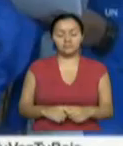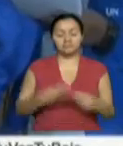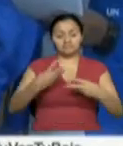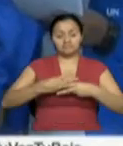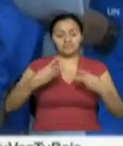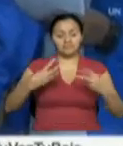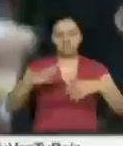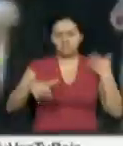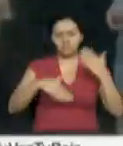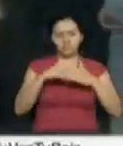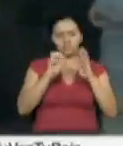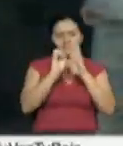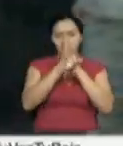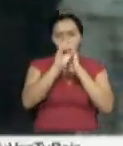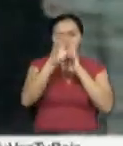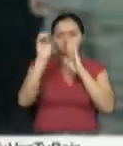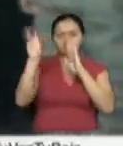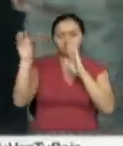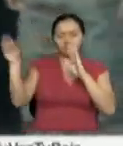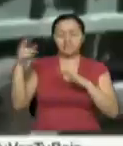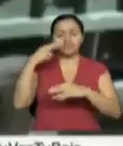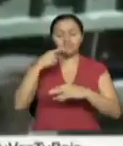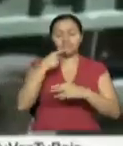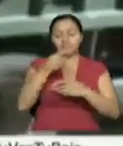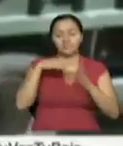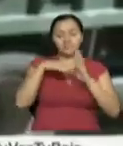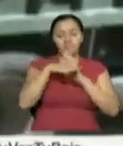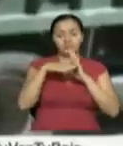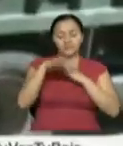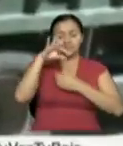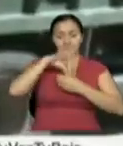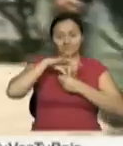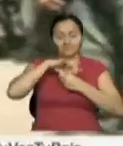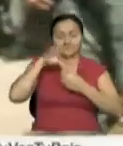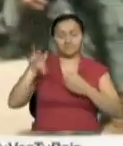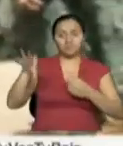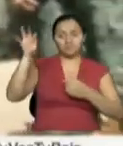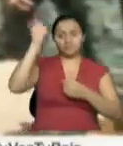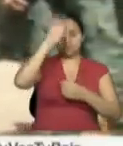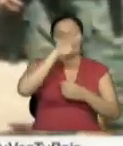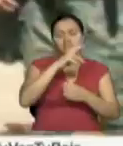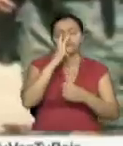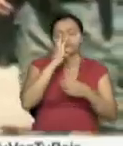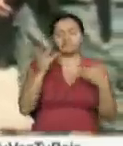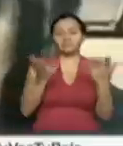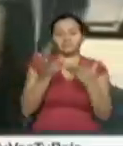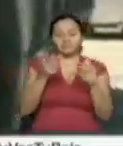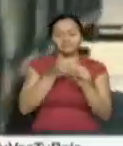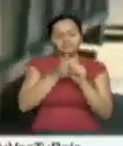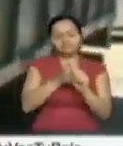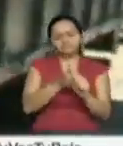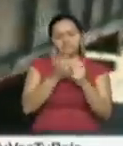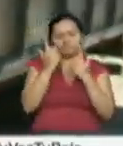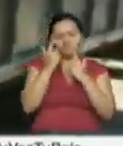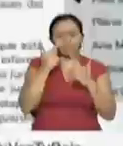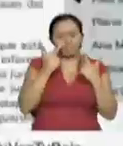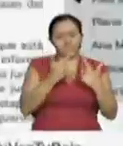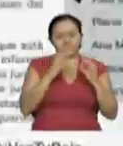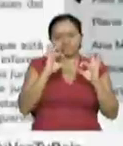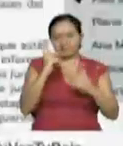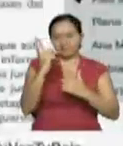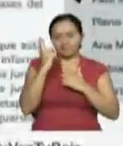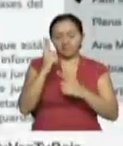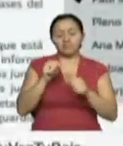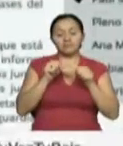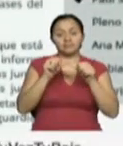material para el día de los comicios, desde las bodegas electorales provinciales a los recintos, estuvo con la permanente custodia militar.